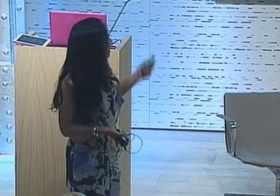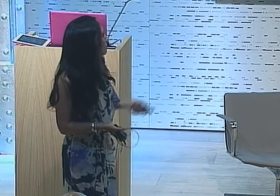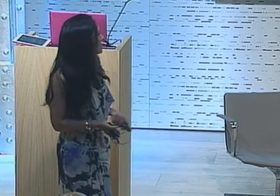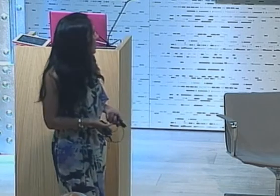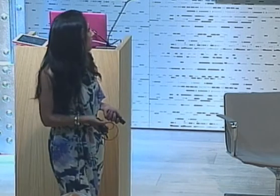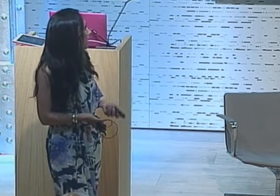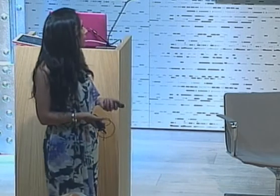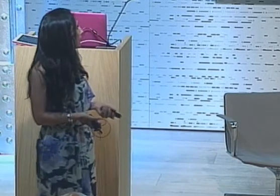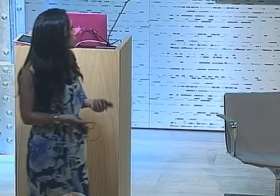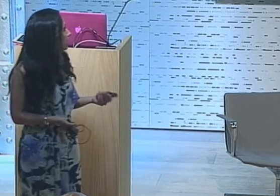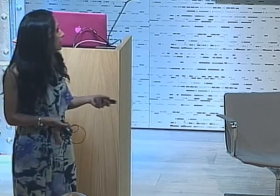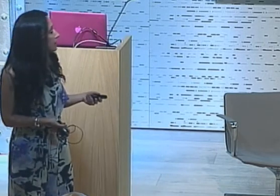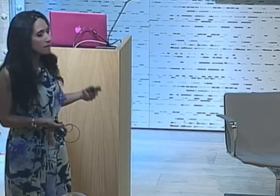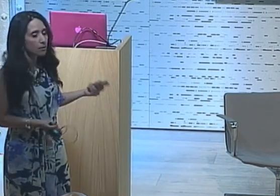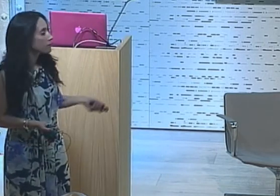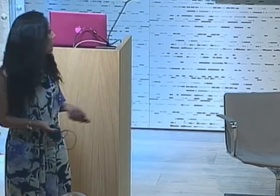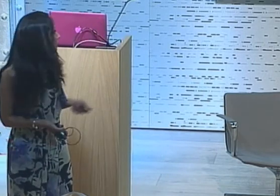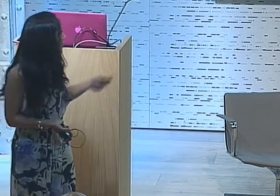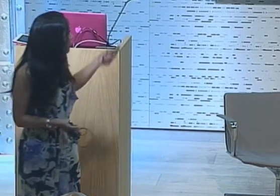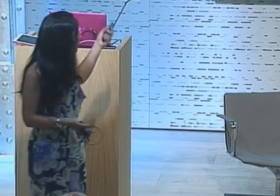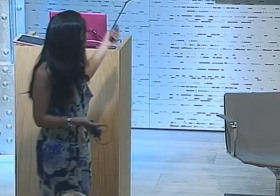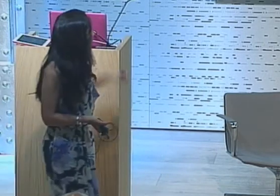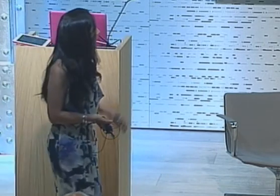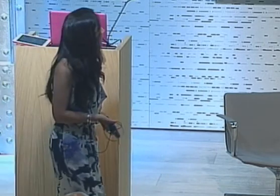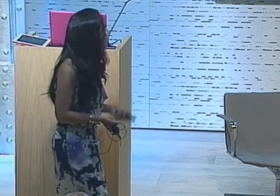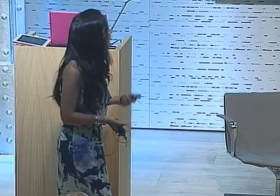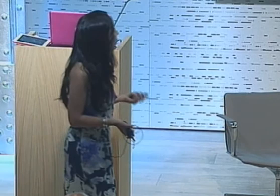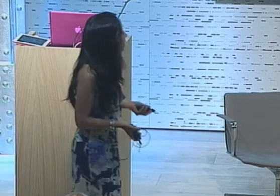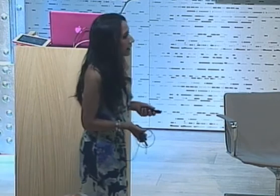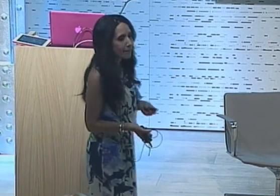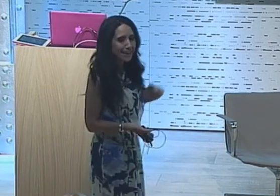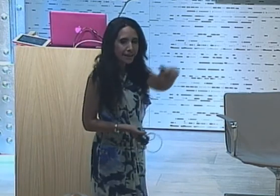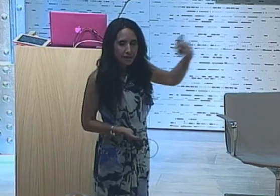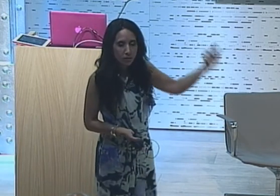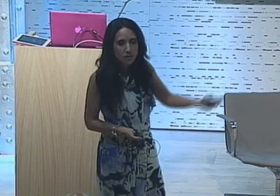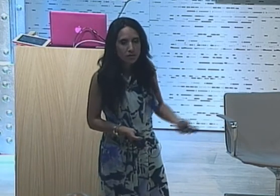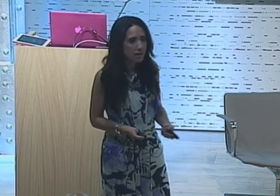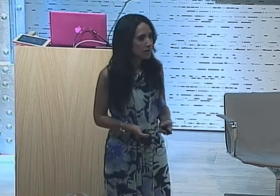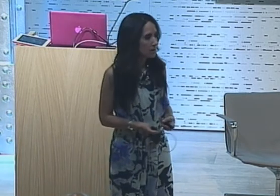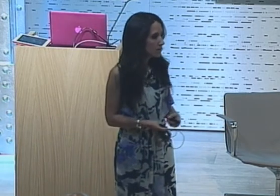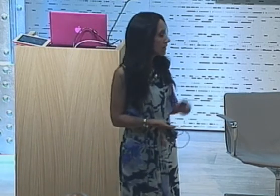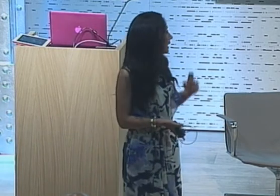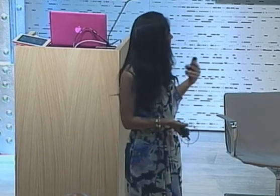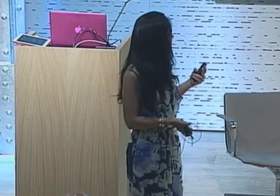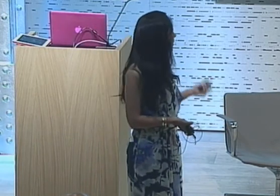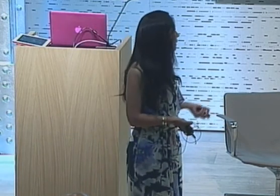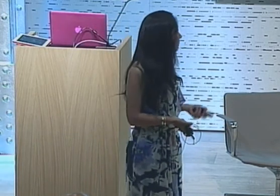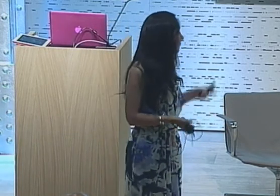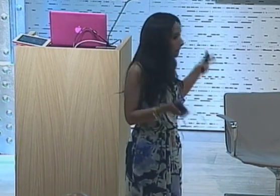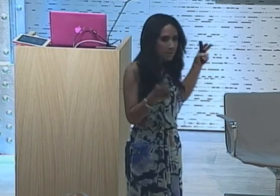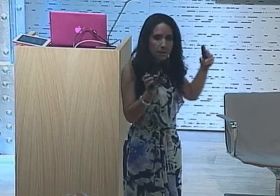se crean siempre a partir de experiencias, de la observación del medio, tienen una lógica, tienen que ser consistentes, tienen